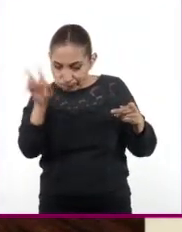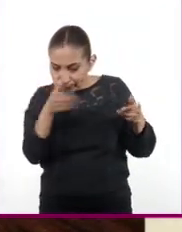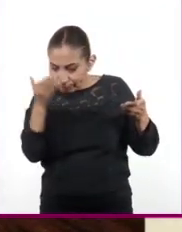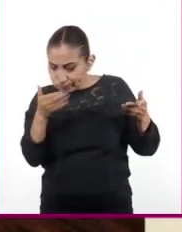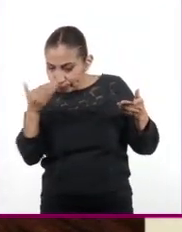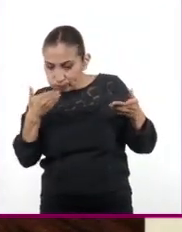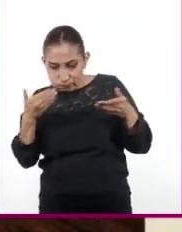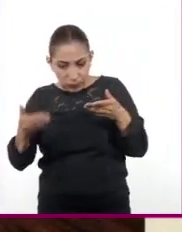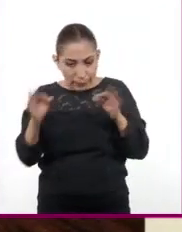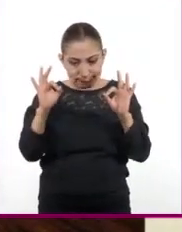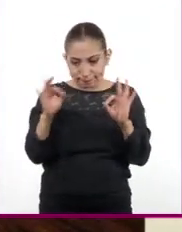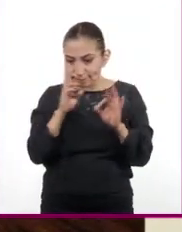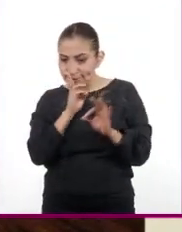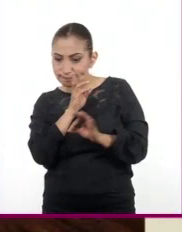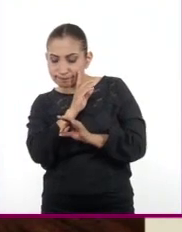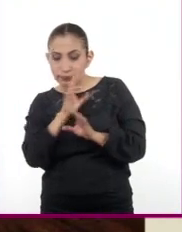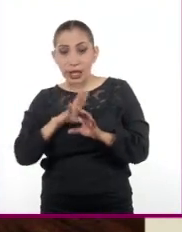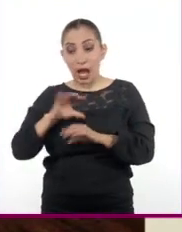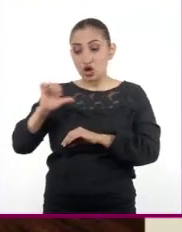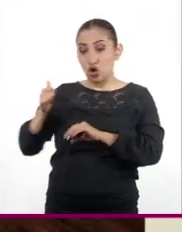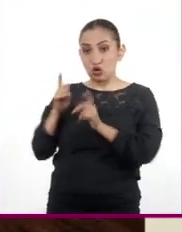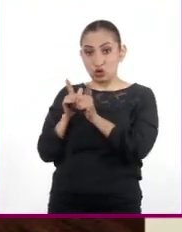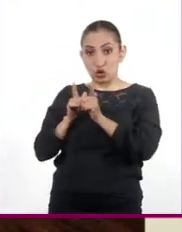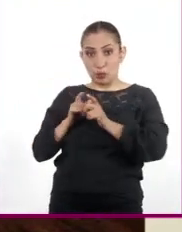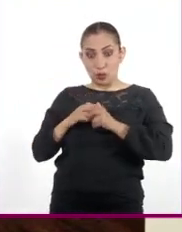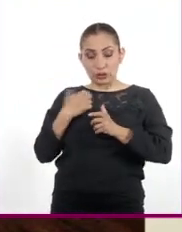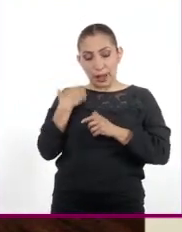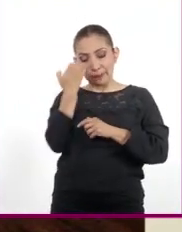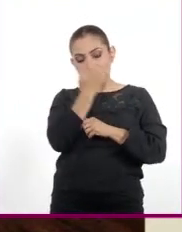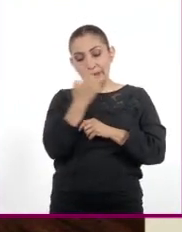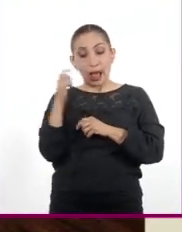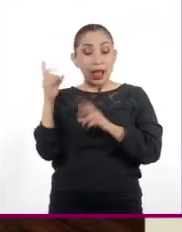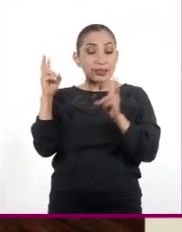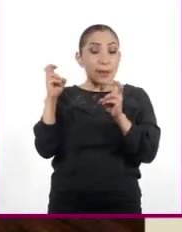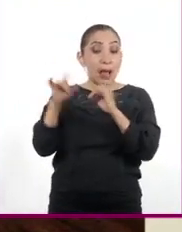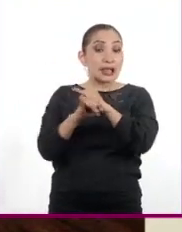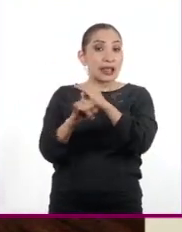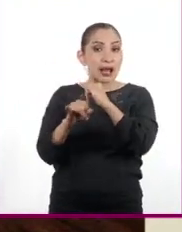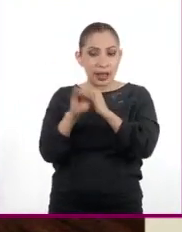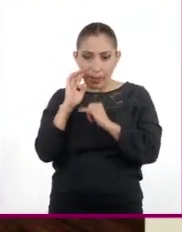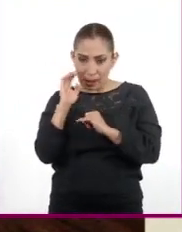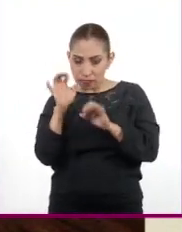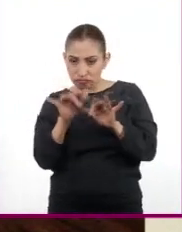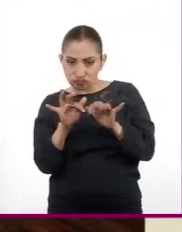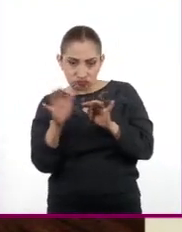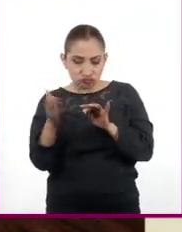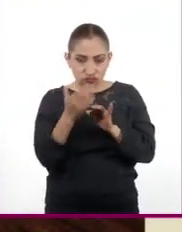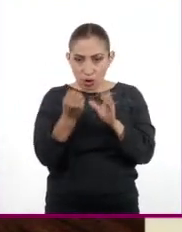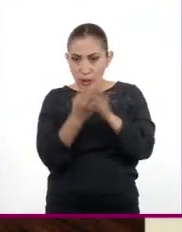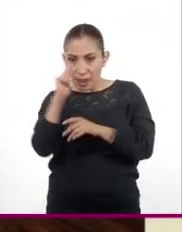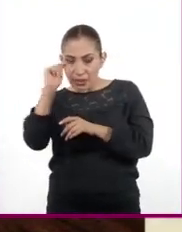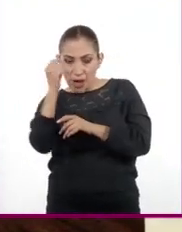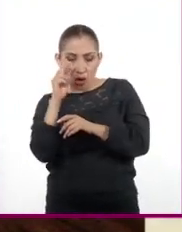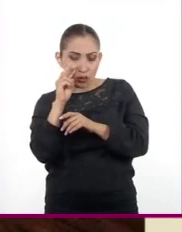bueno, existen también ahora los que analizan los contenidos de Internet, ¿no? Lo que son las nuevas